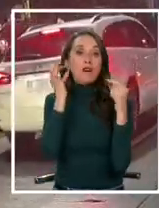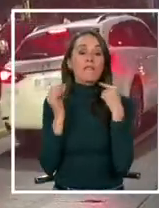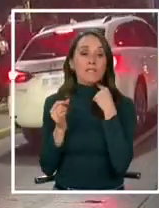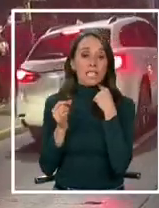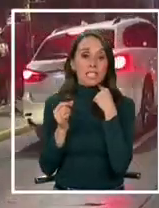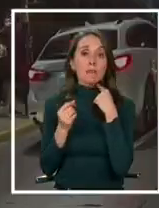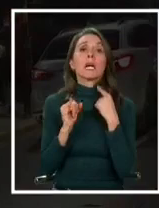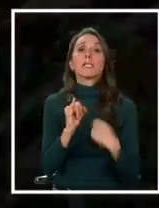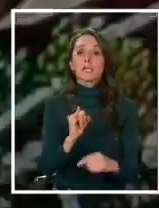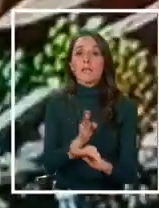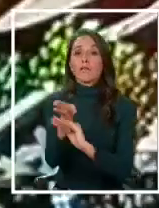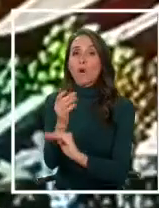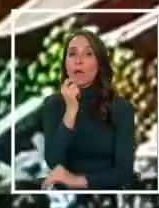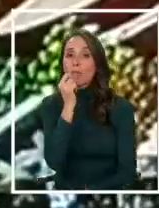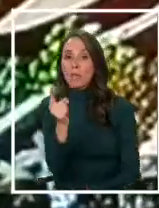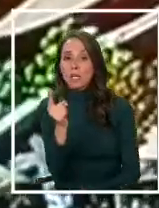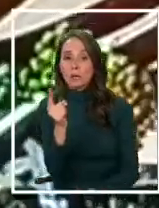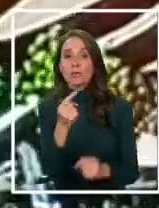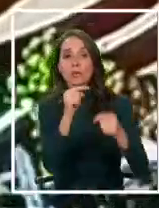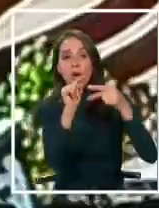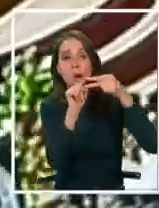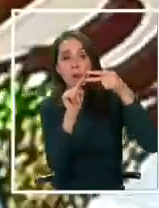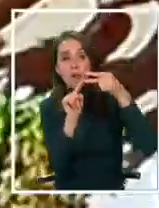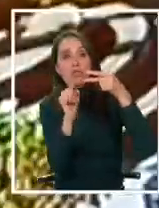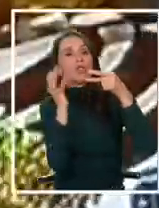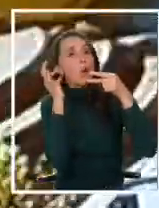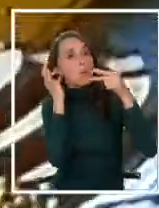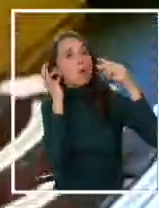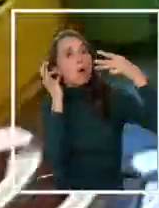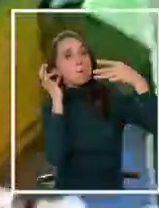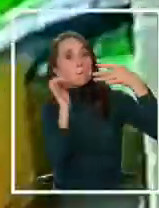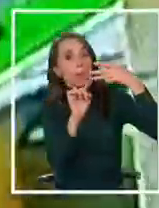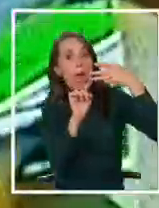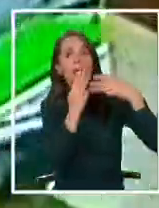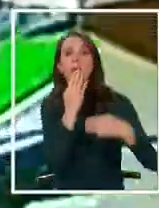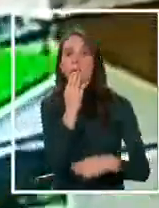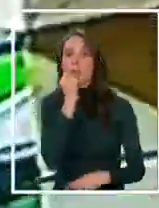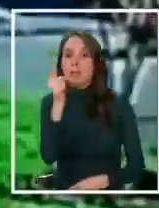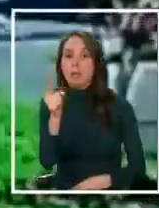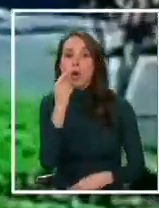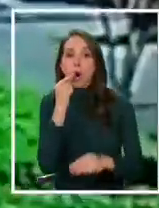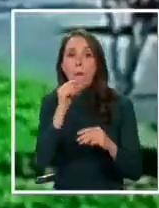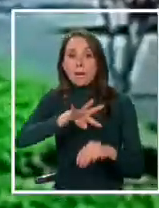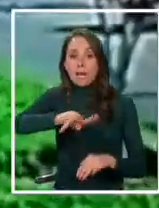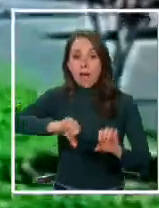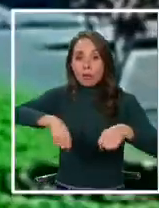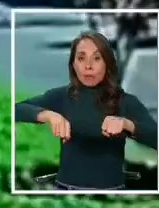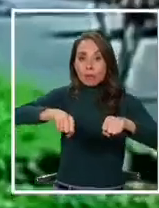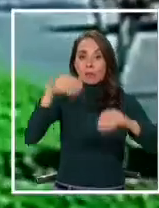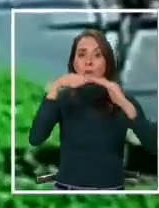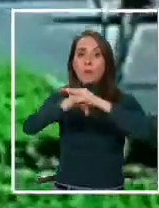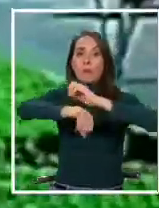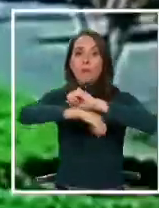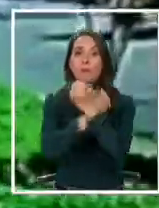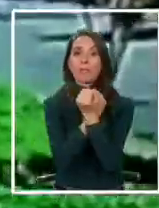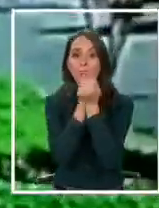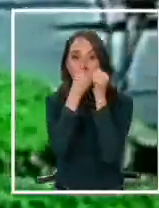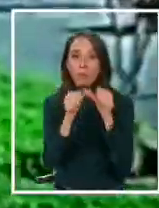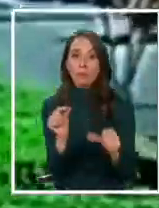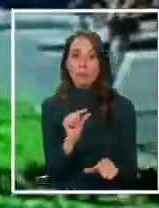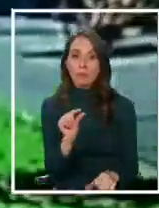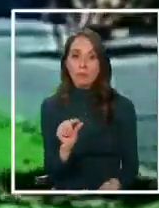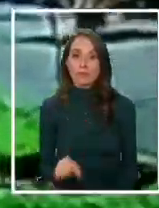voy denuncia se suma a las otras dos mujeres que también lo hicieron ahora el motochorro está en prisión